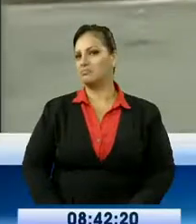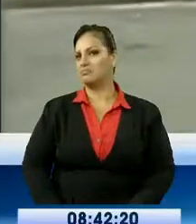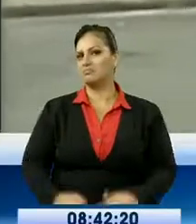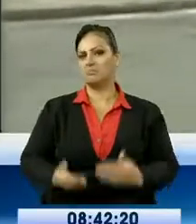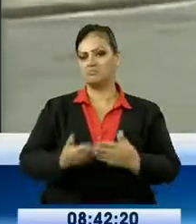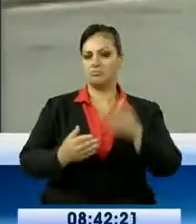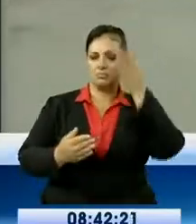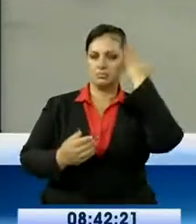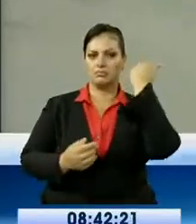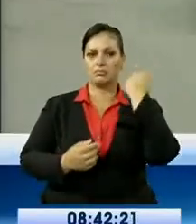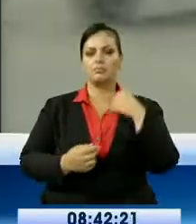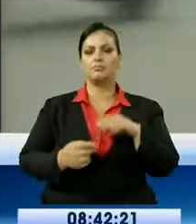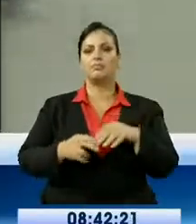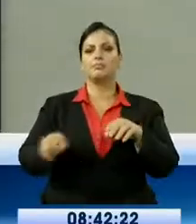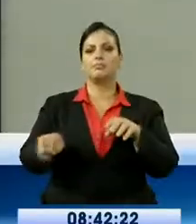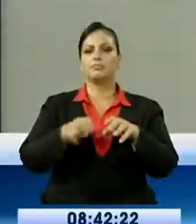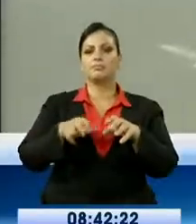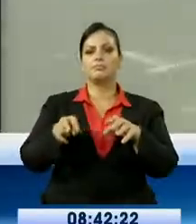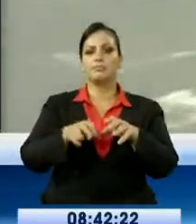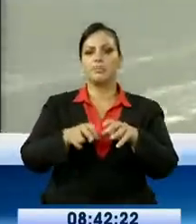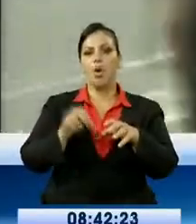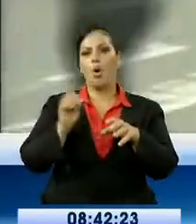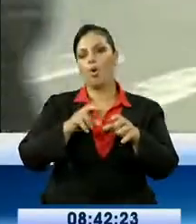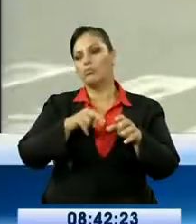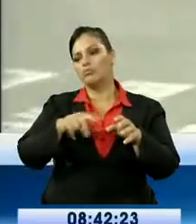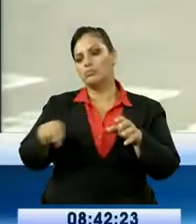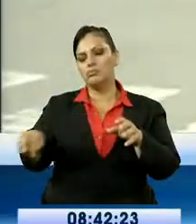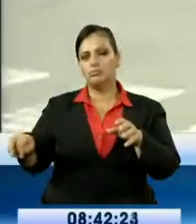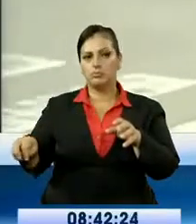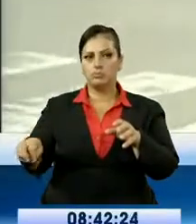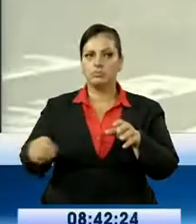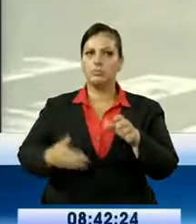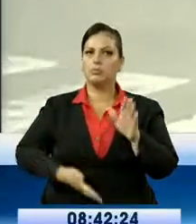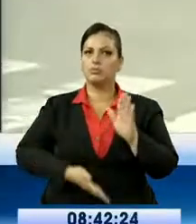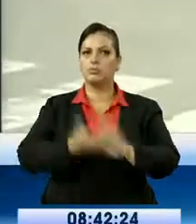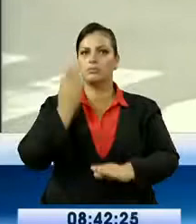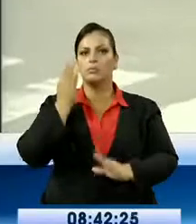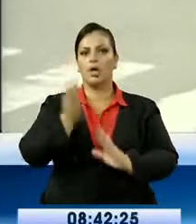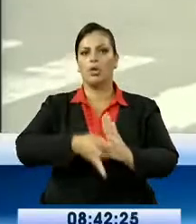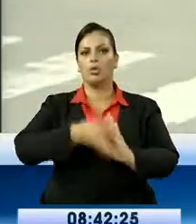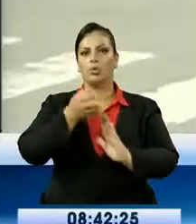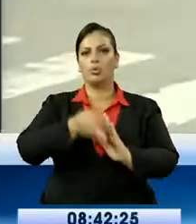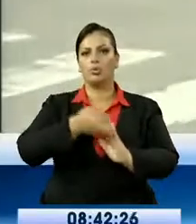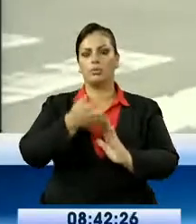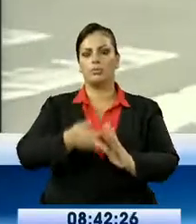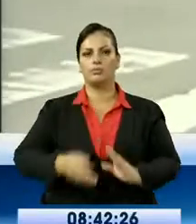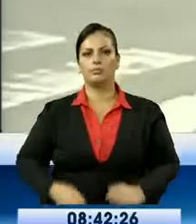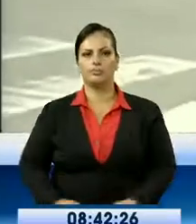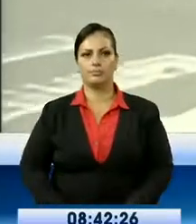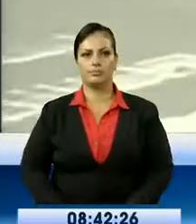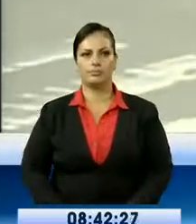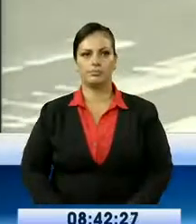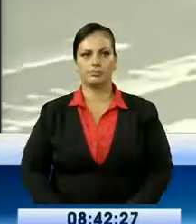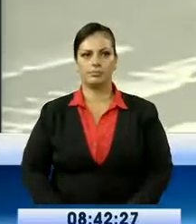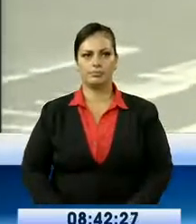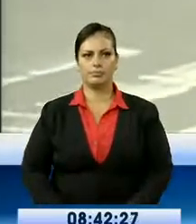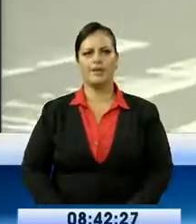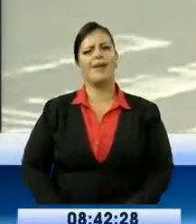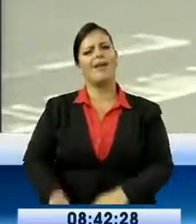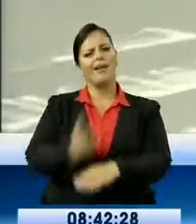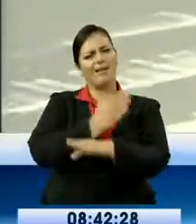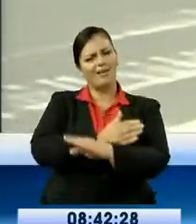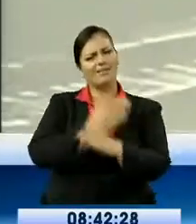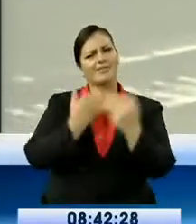pasajeros y regresan al cantón Durán. Una calle, Hugo y Roselena, que innumerables veces ya lo hemos